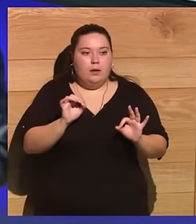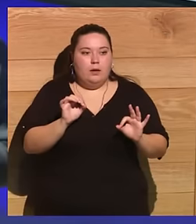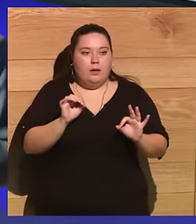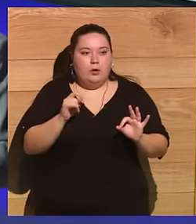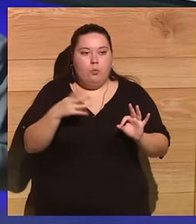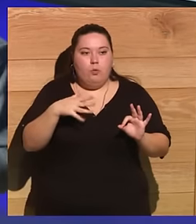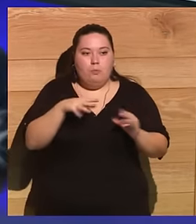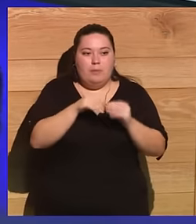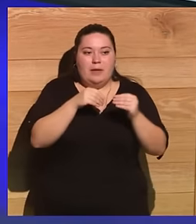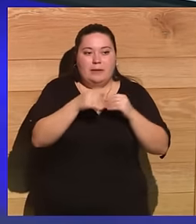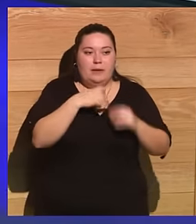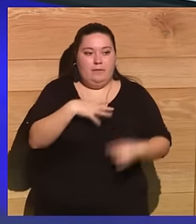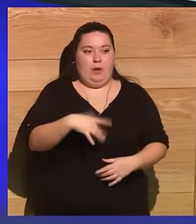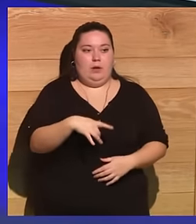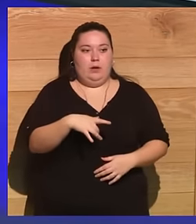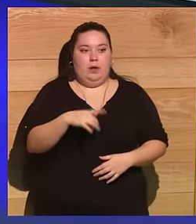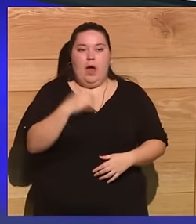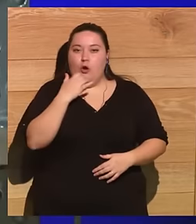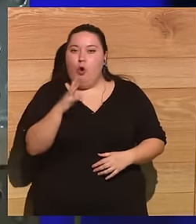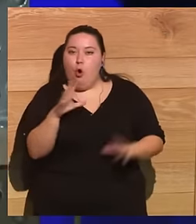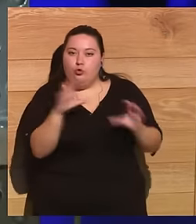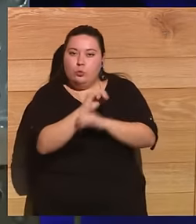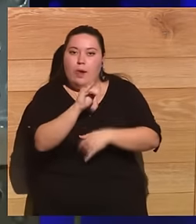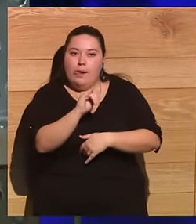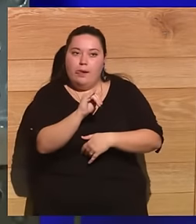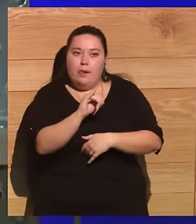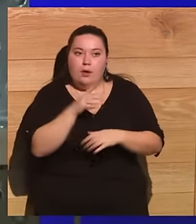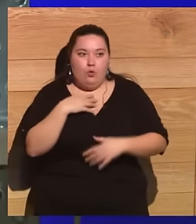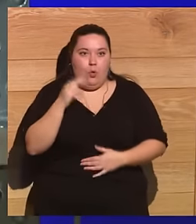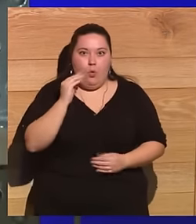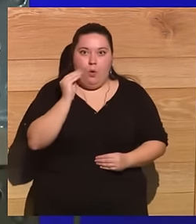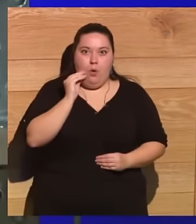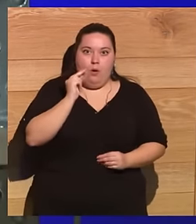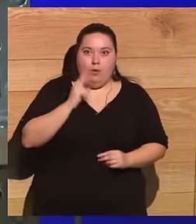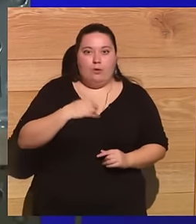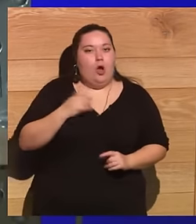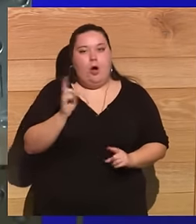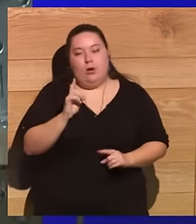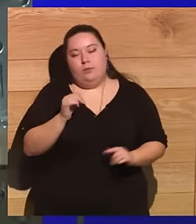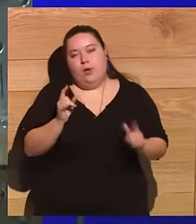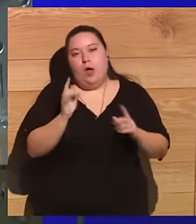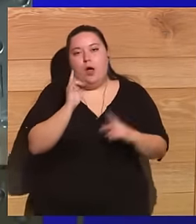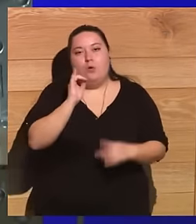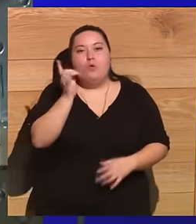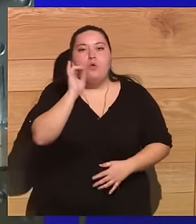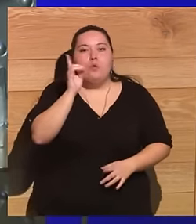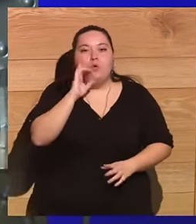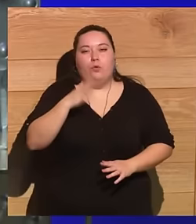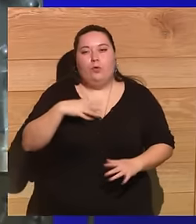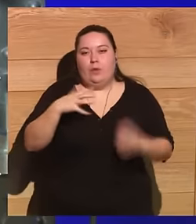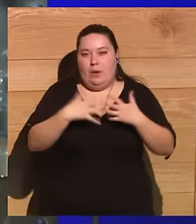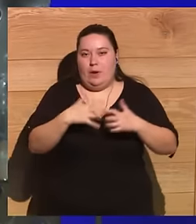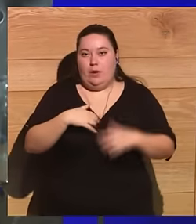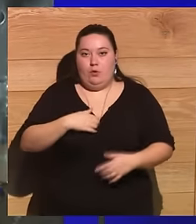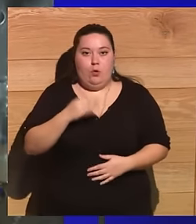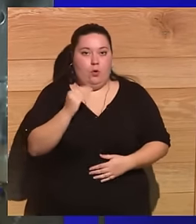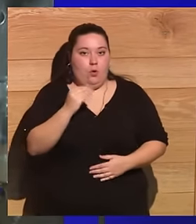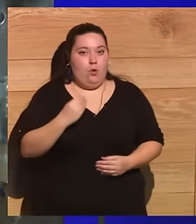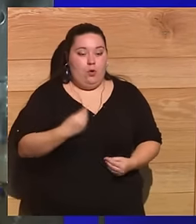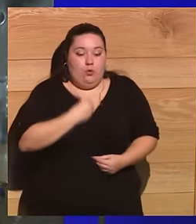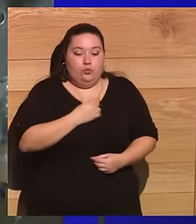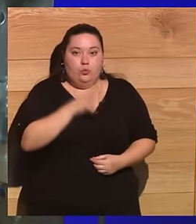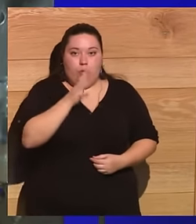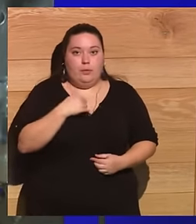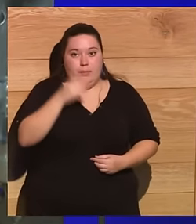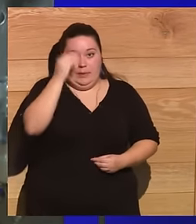la materia blanca. Y me asusté mucho, ¿no? Pero bueno, era un artefacto de la máquina, era un ruido de la máquina, no era mi cerebro. Me asusté un poco, pero bueno.